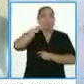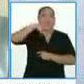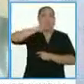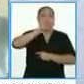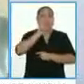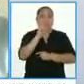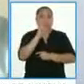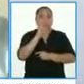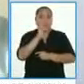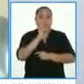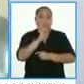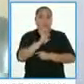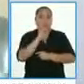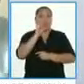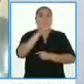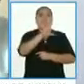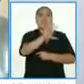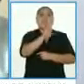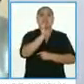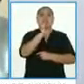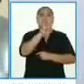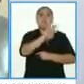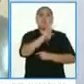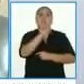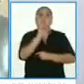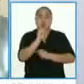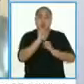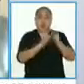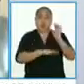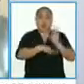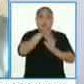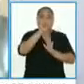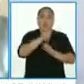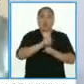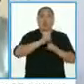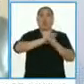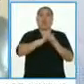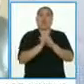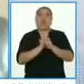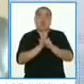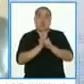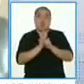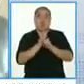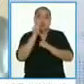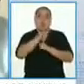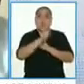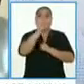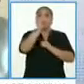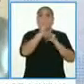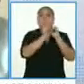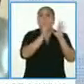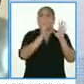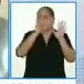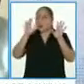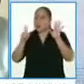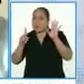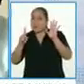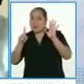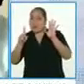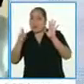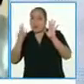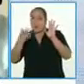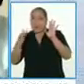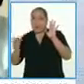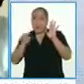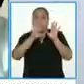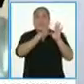está reportando 540 fallecidos por COVID diarios, ¿no? Entonces hay que mencionar